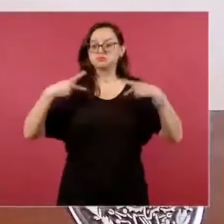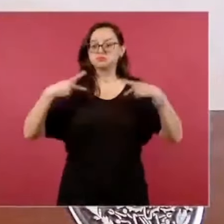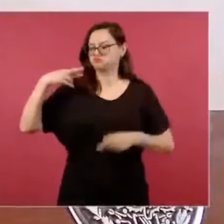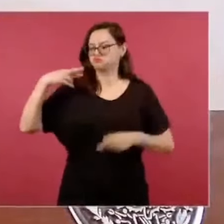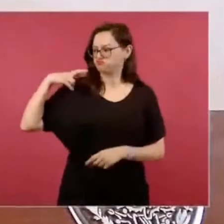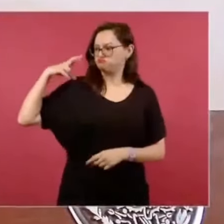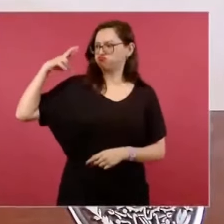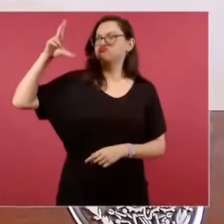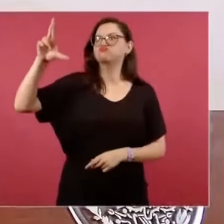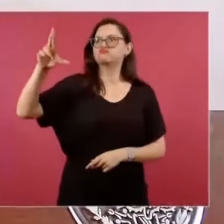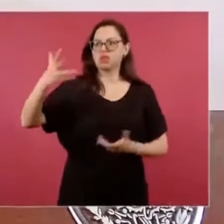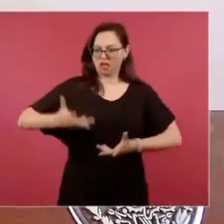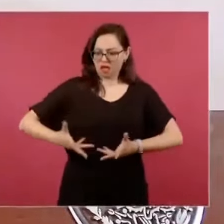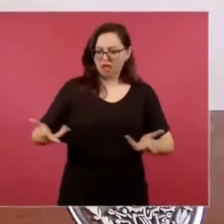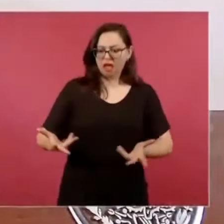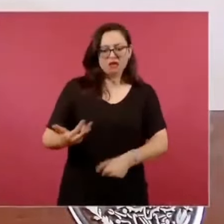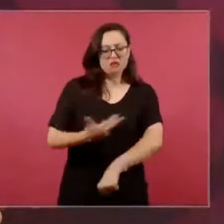mujeres, hombres,